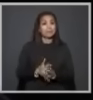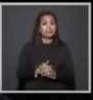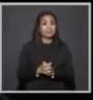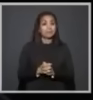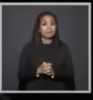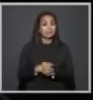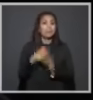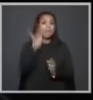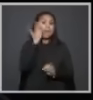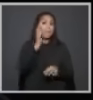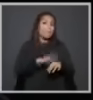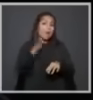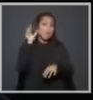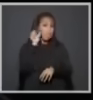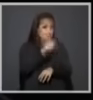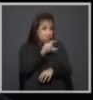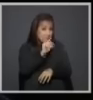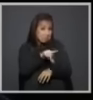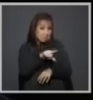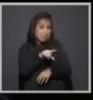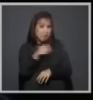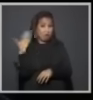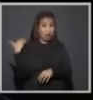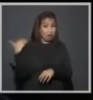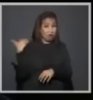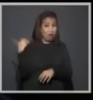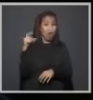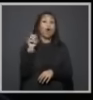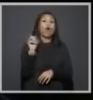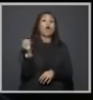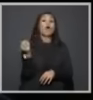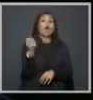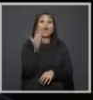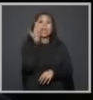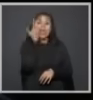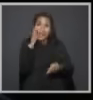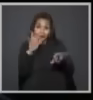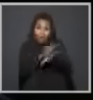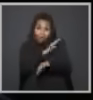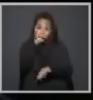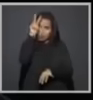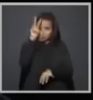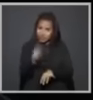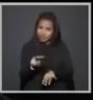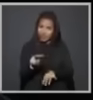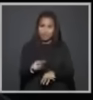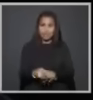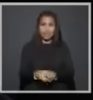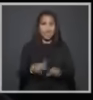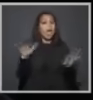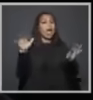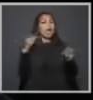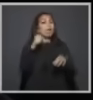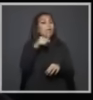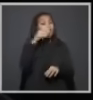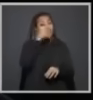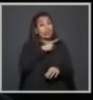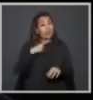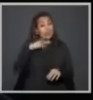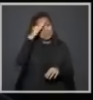¿quieres más de lo mismo o quieres un cambio verdadero? ¿Es cambio sí o cambio